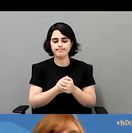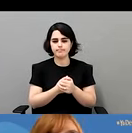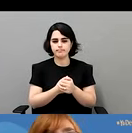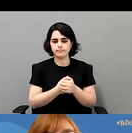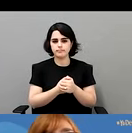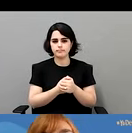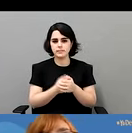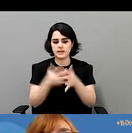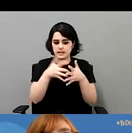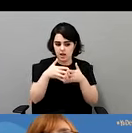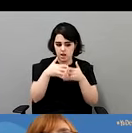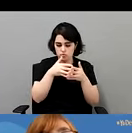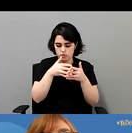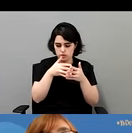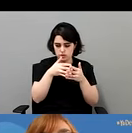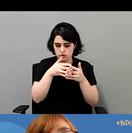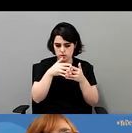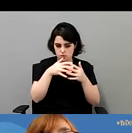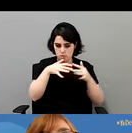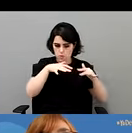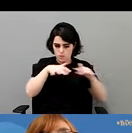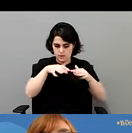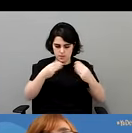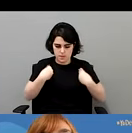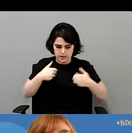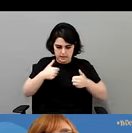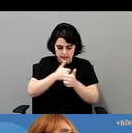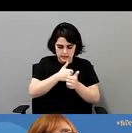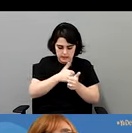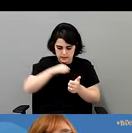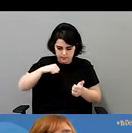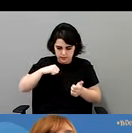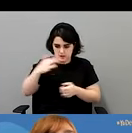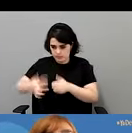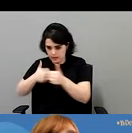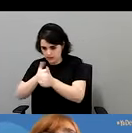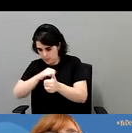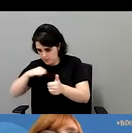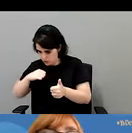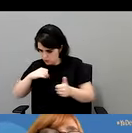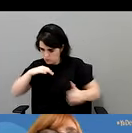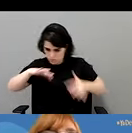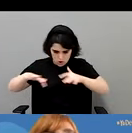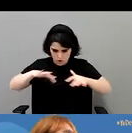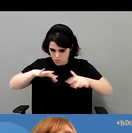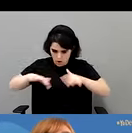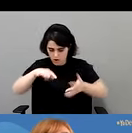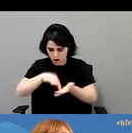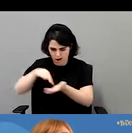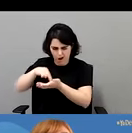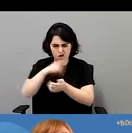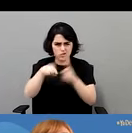Estados Unidos, cuando planteó el movimiento de vida independiente y la asistencia personal, fue para las grandes necesidades de